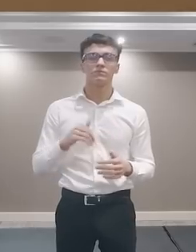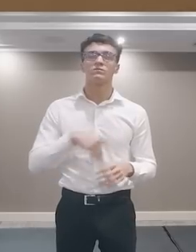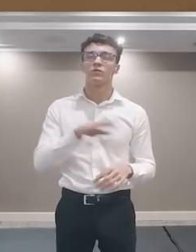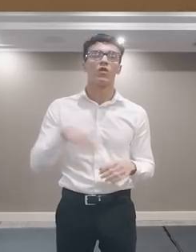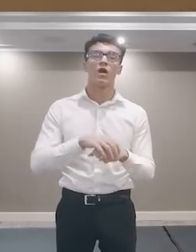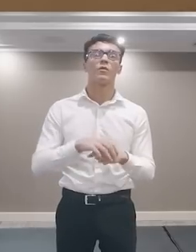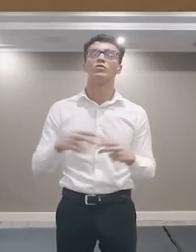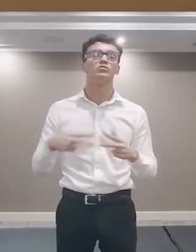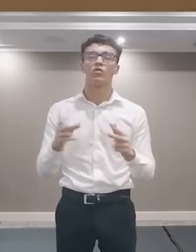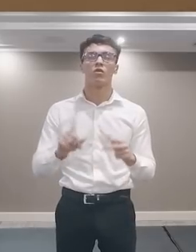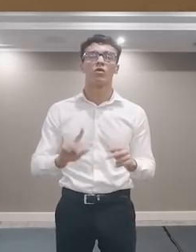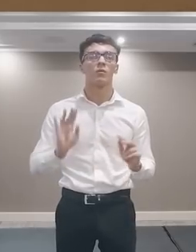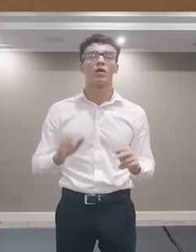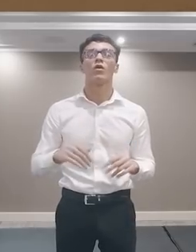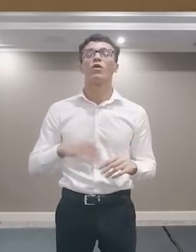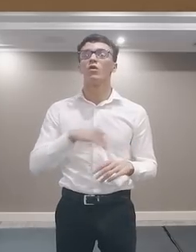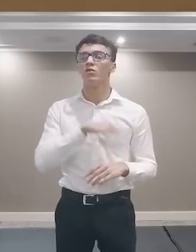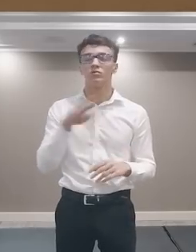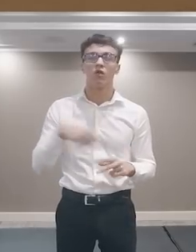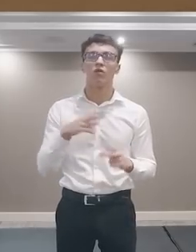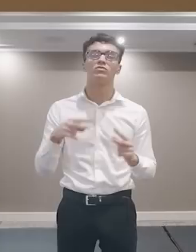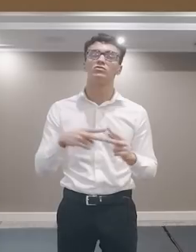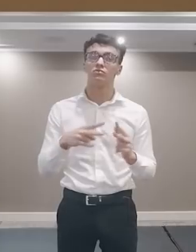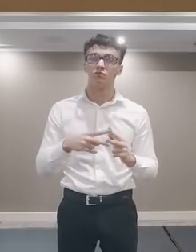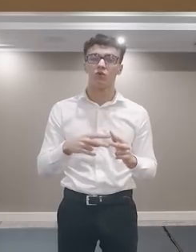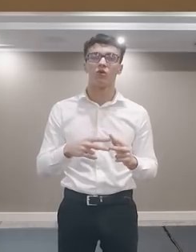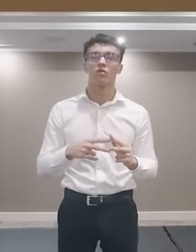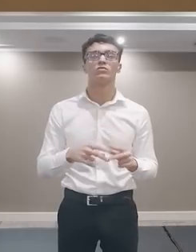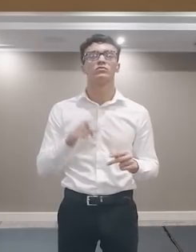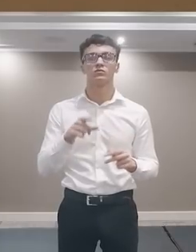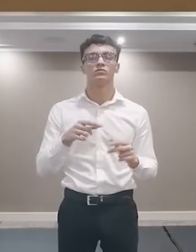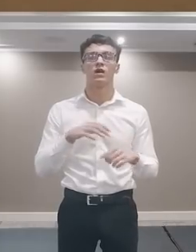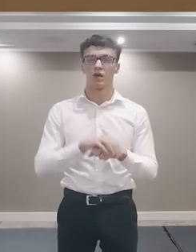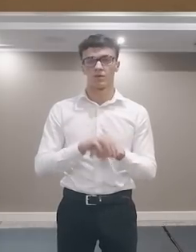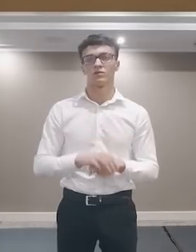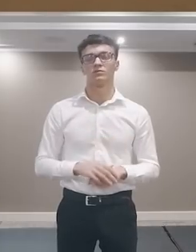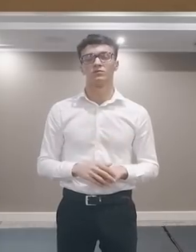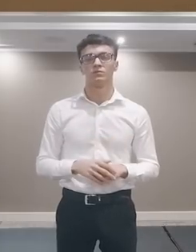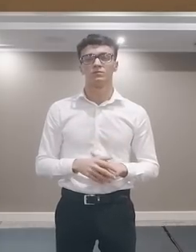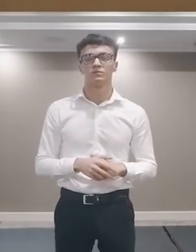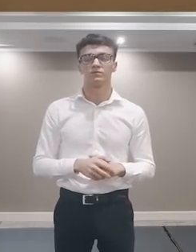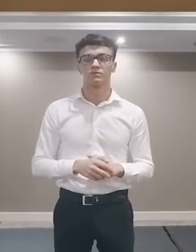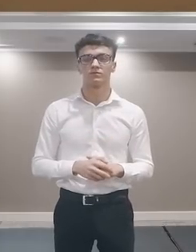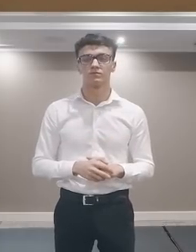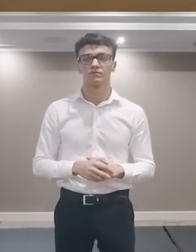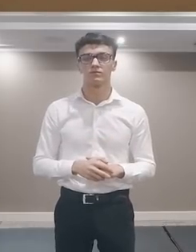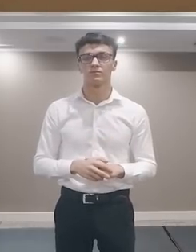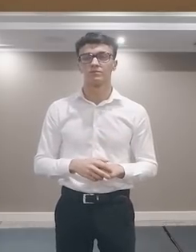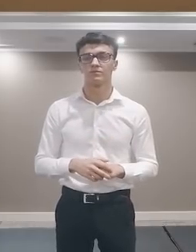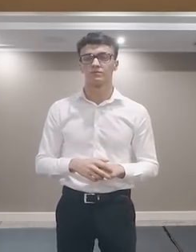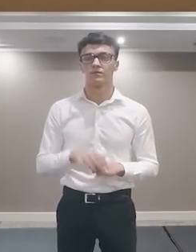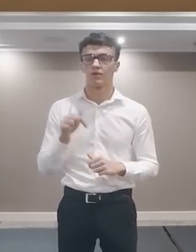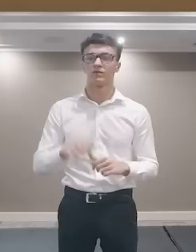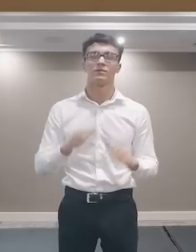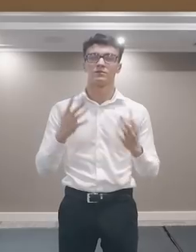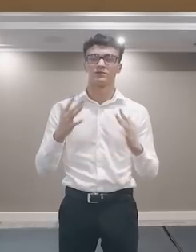club pero al final es al final es el ejemplo total de que todos los socios y ellas sobre todo van a ser vuestros grandes amigos así que un